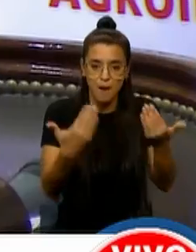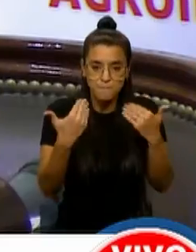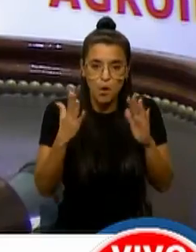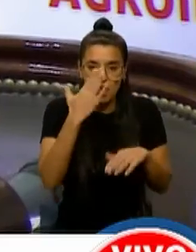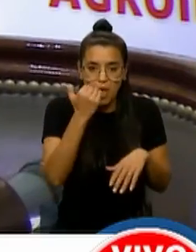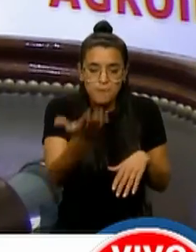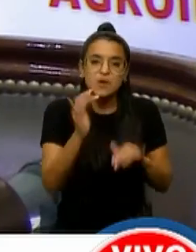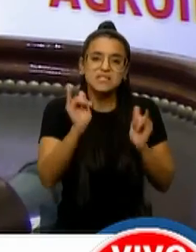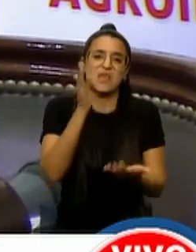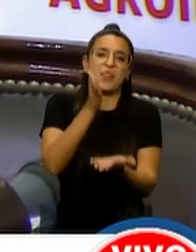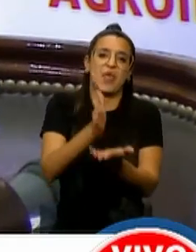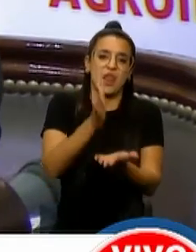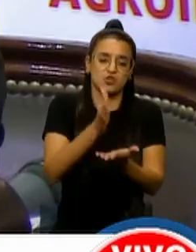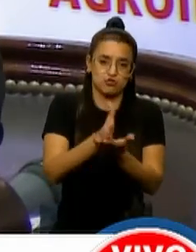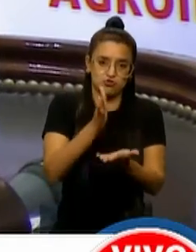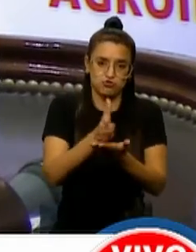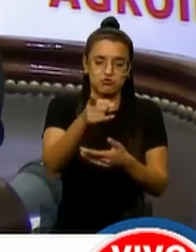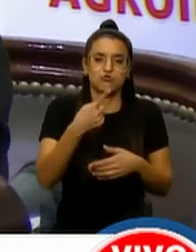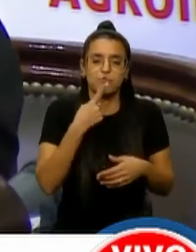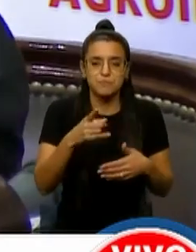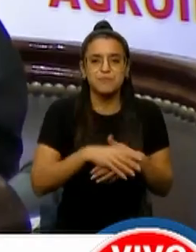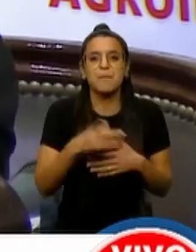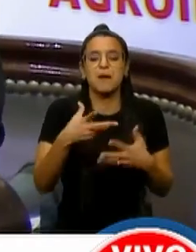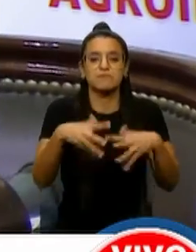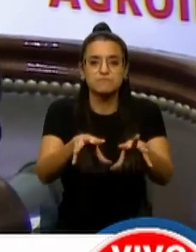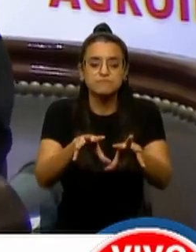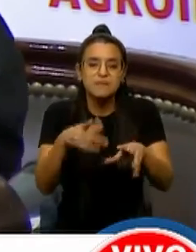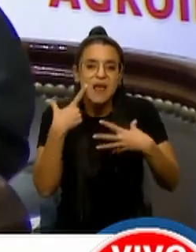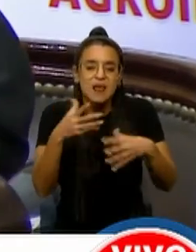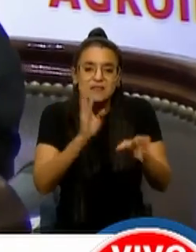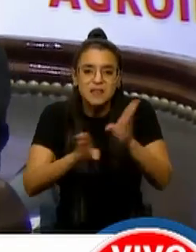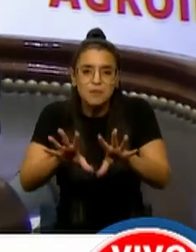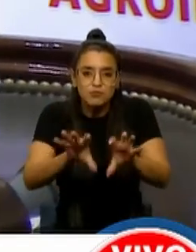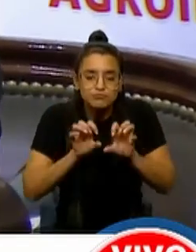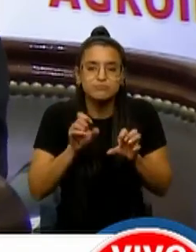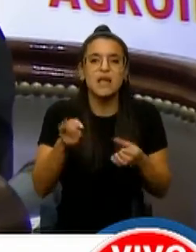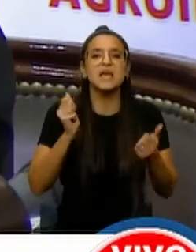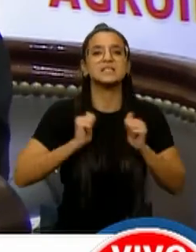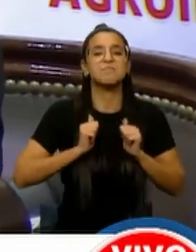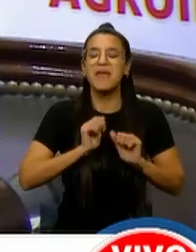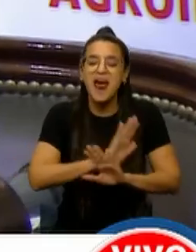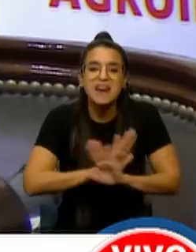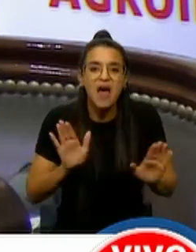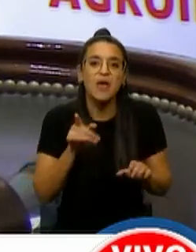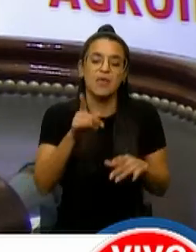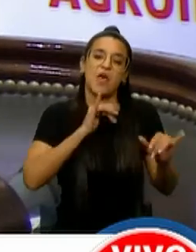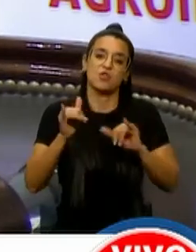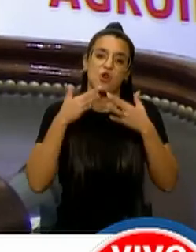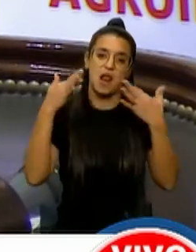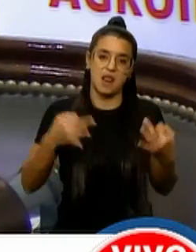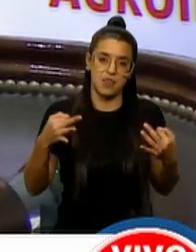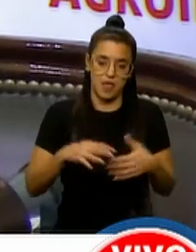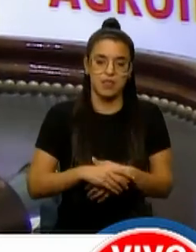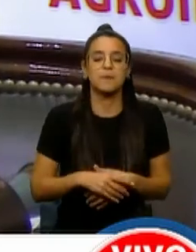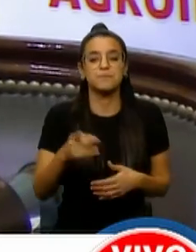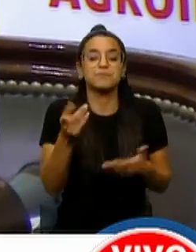entonces tener sí un derecho que haga que la detección precoz, el tratamiento rápido y la espera cero sean datos de la realidad.